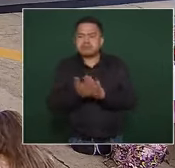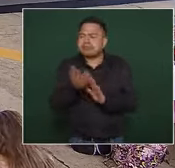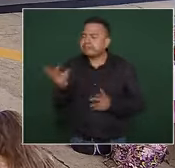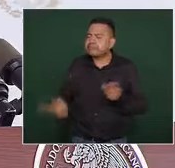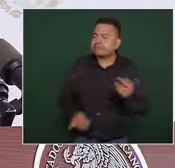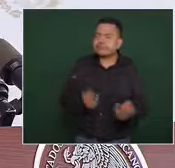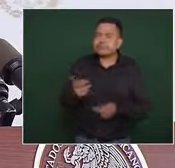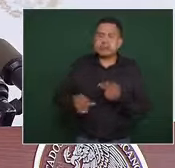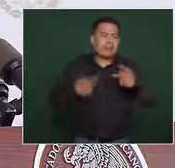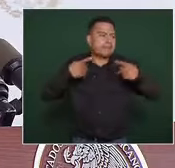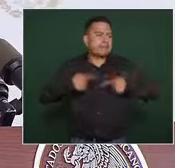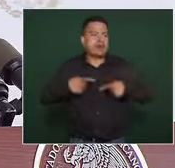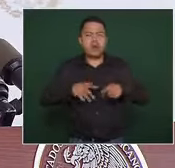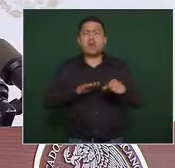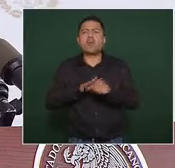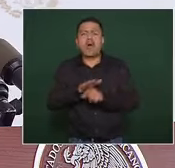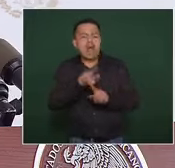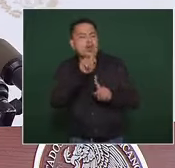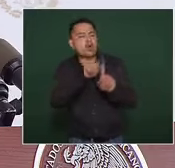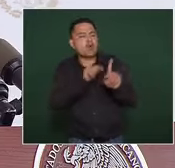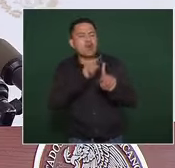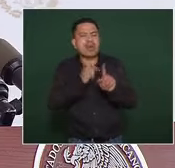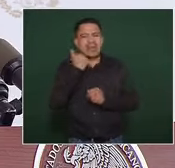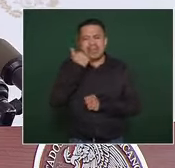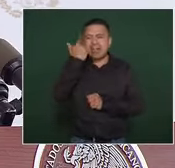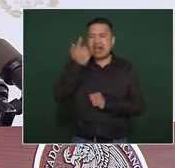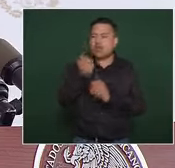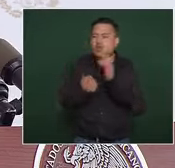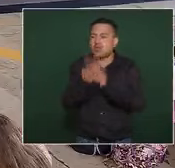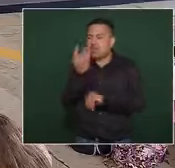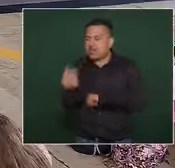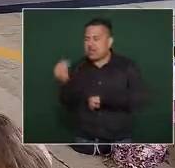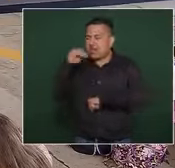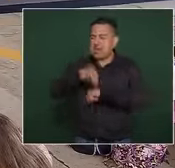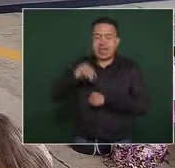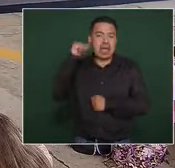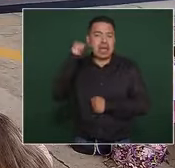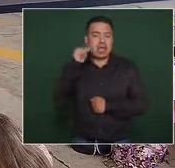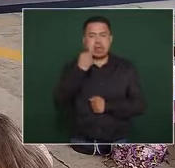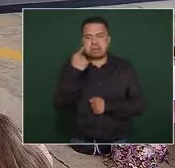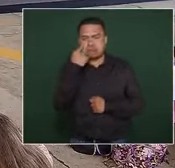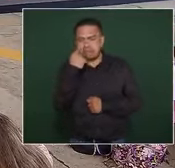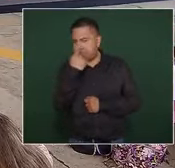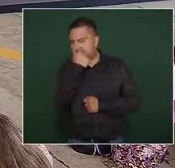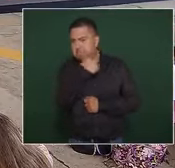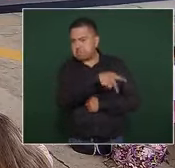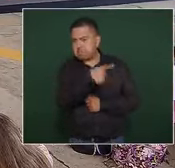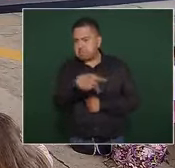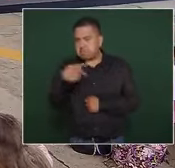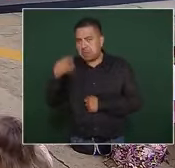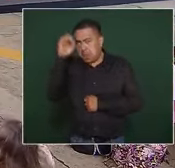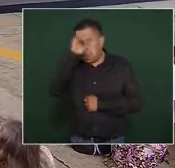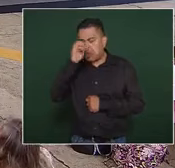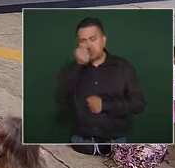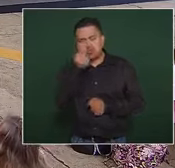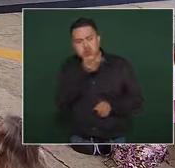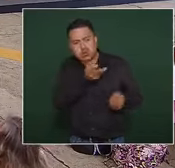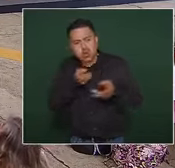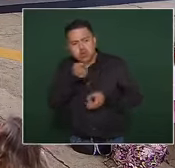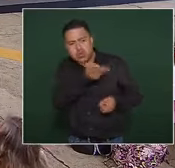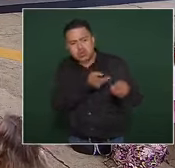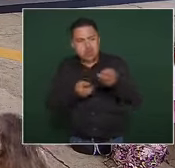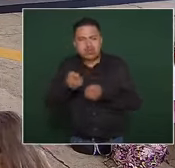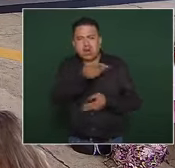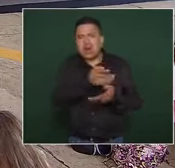gente sobre qué color le gustaría que fuera el nuevo Acapulco y cada quien dio su opinión, todos y cada uno de los